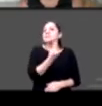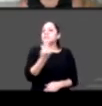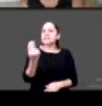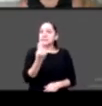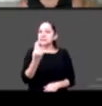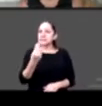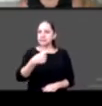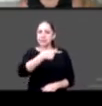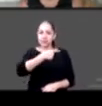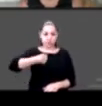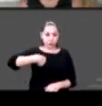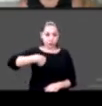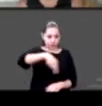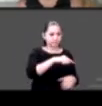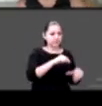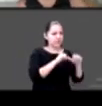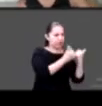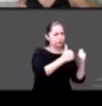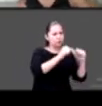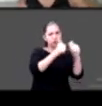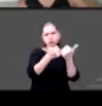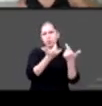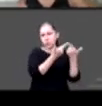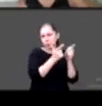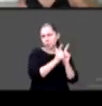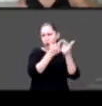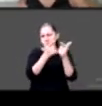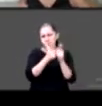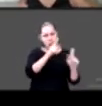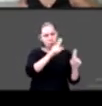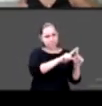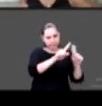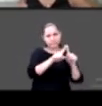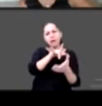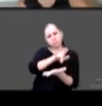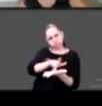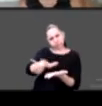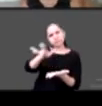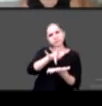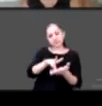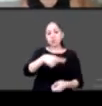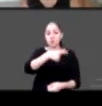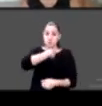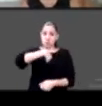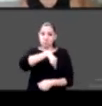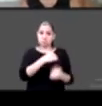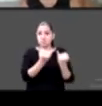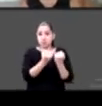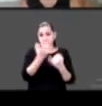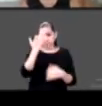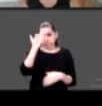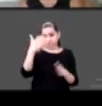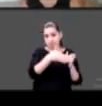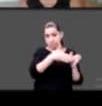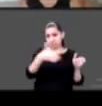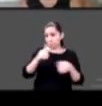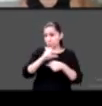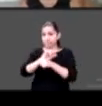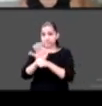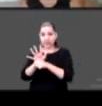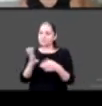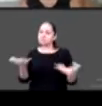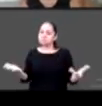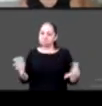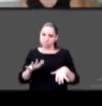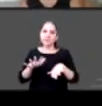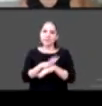organizaciones también, cómo podemos apoyar. Tenemos que hacer cambios en nuestra forma de trabajar. Tenemos que encontrar a las familias en el sitio donde están y de la